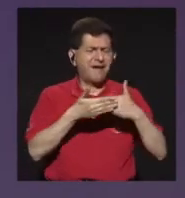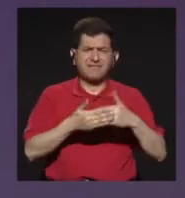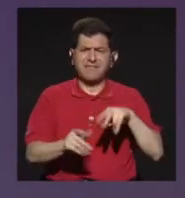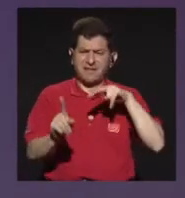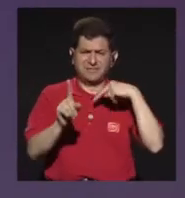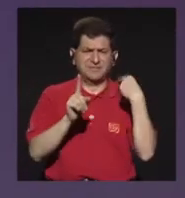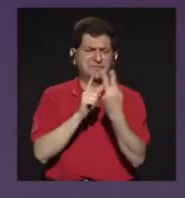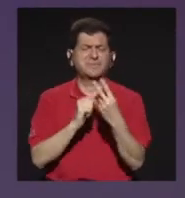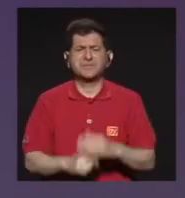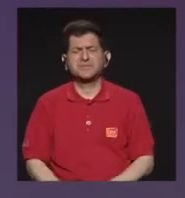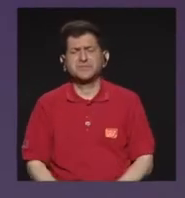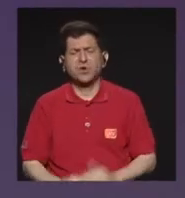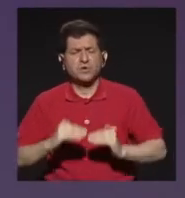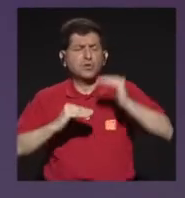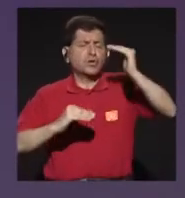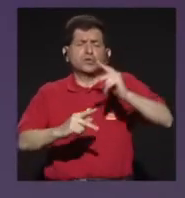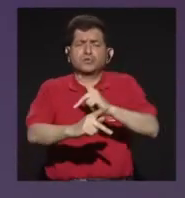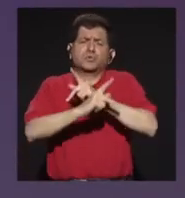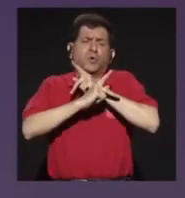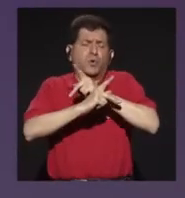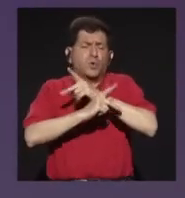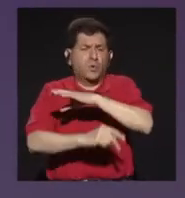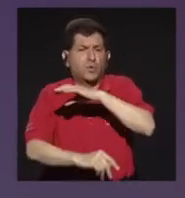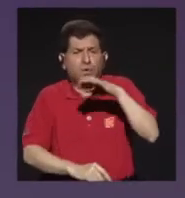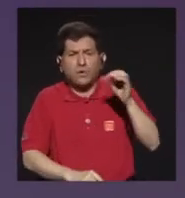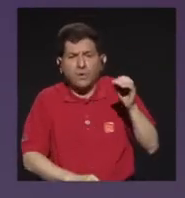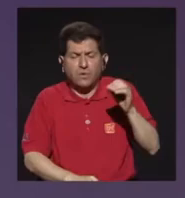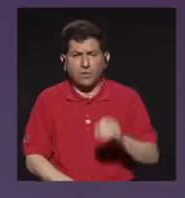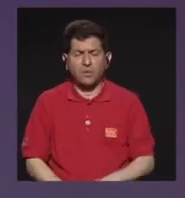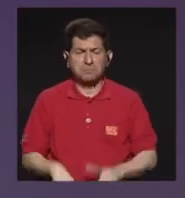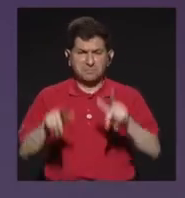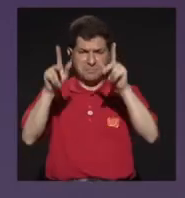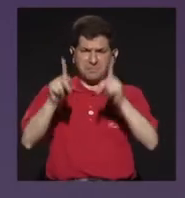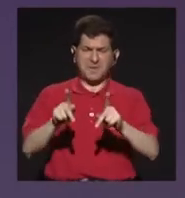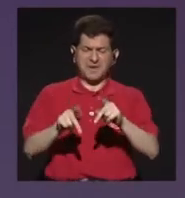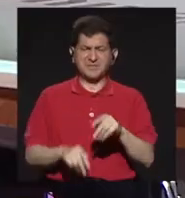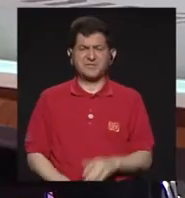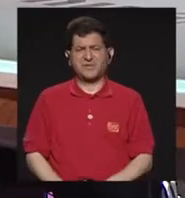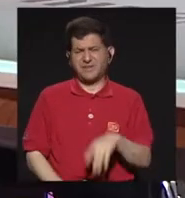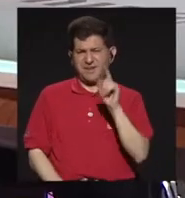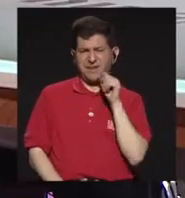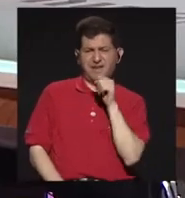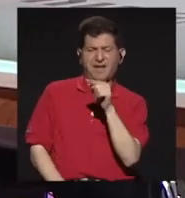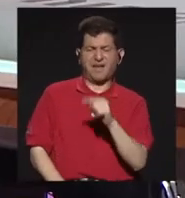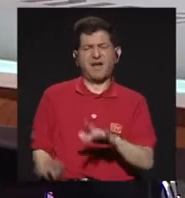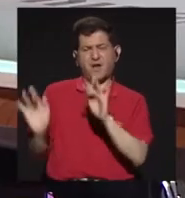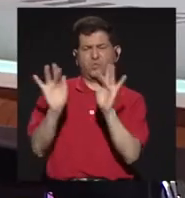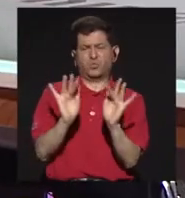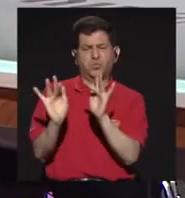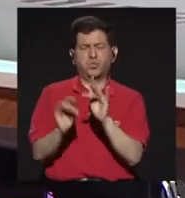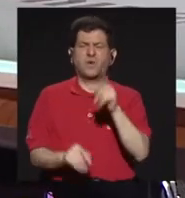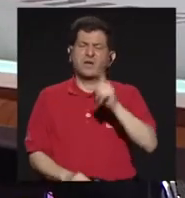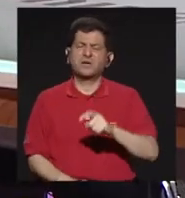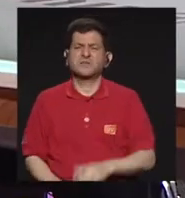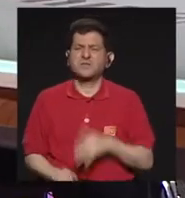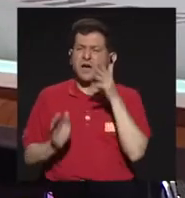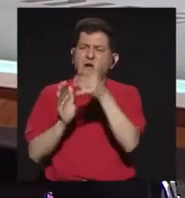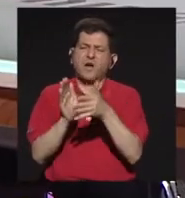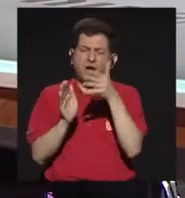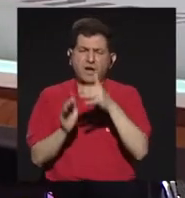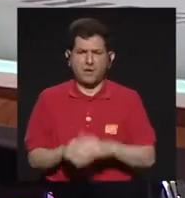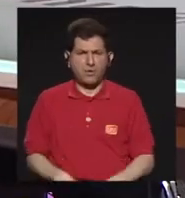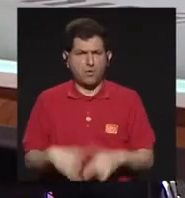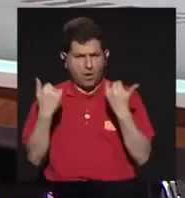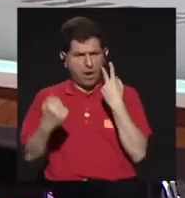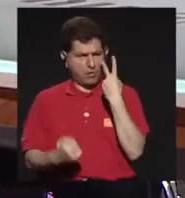de sobreprotección y de persona a la que hay que tener lástima y cuidar, y más bien se le ve